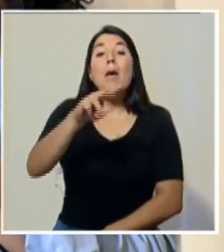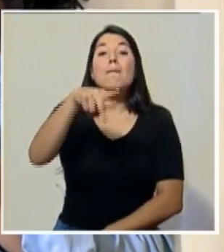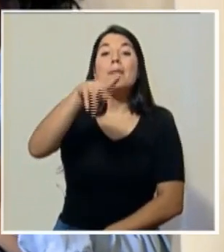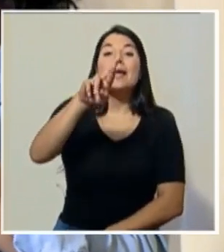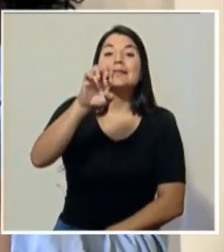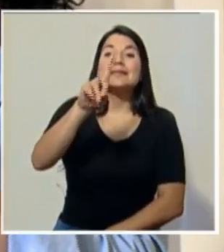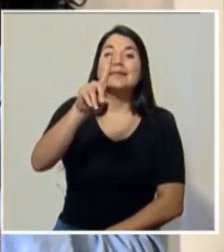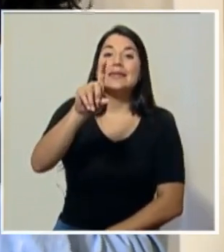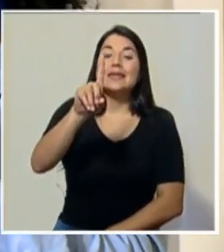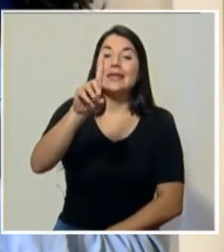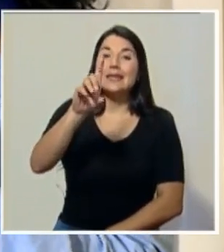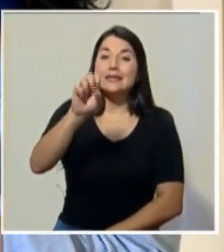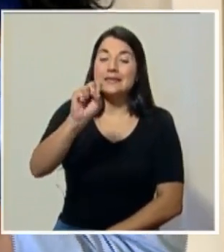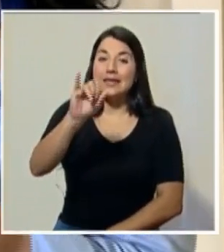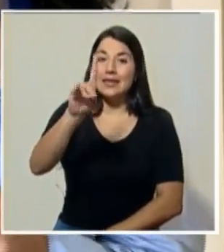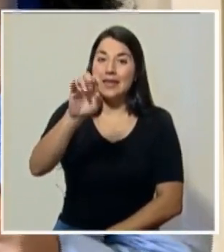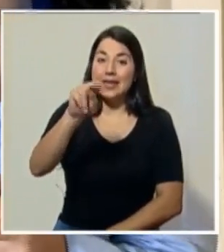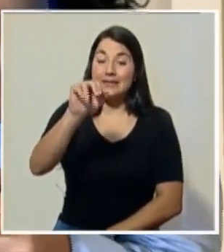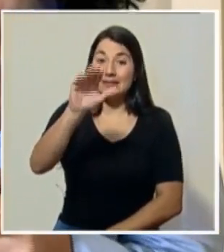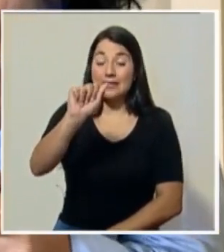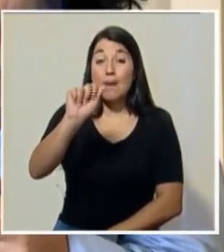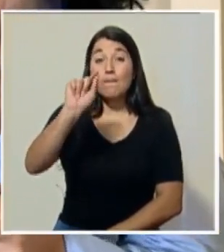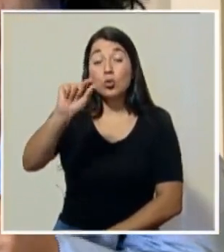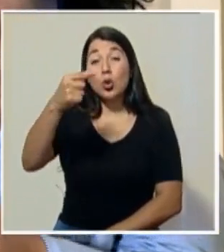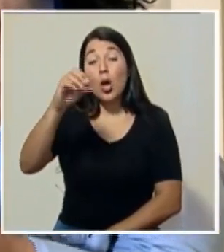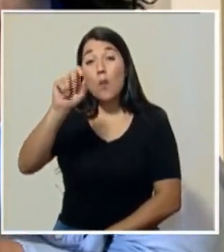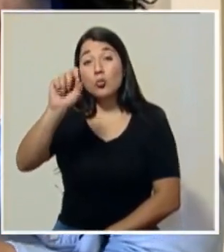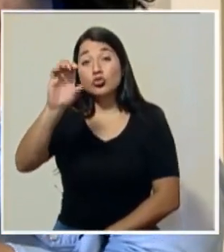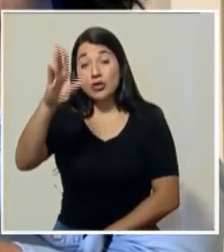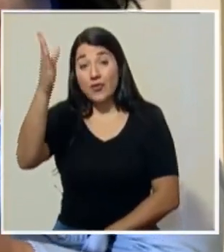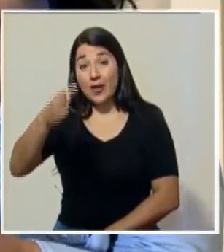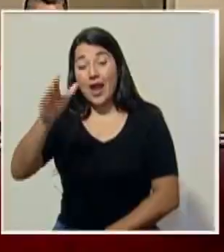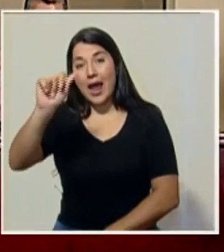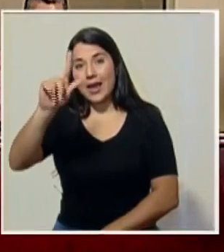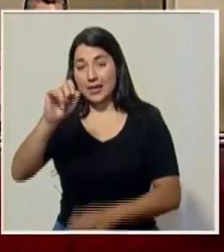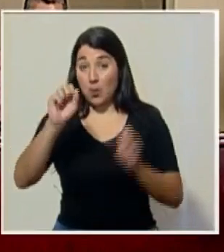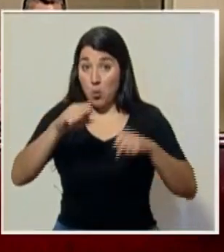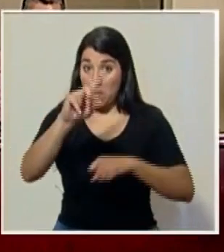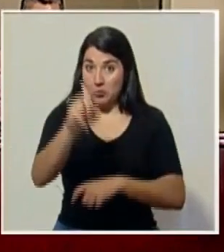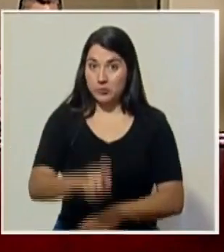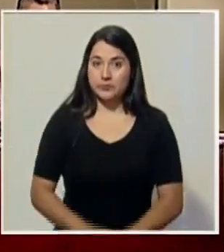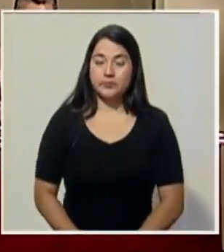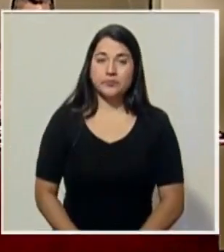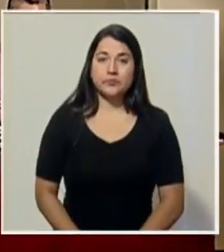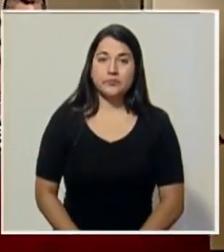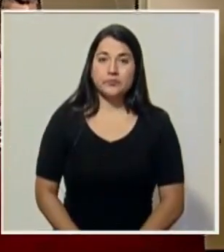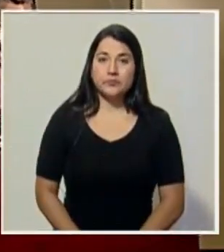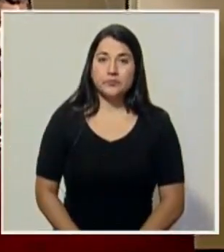presidencia.go.cr/inclinada alertas. Ya puede consultarlas.